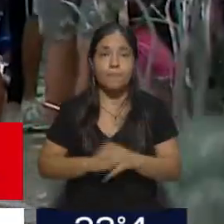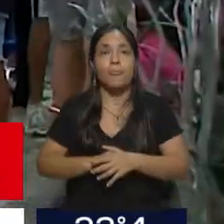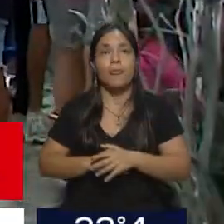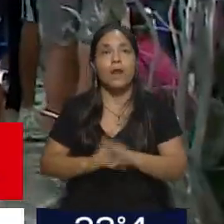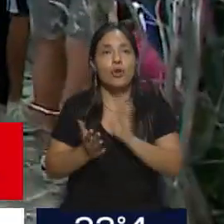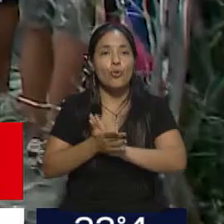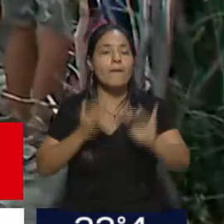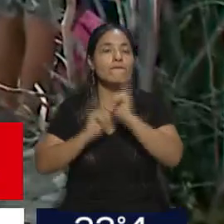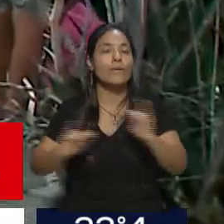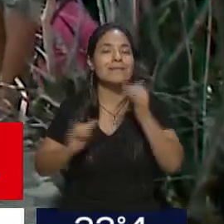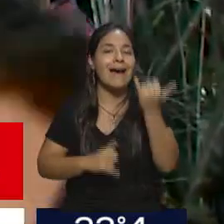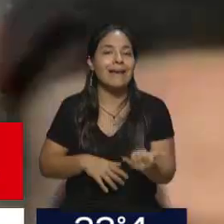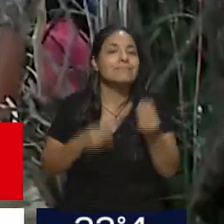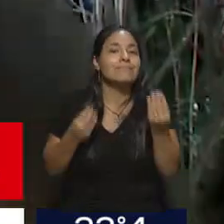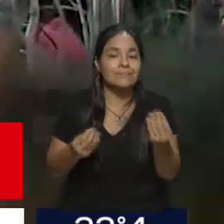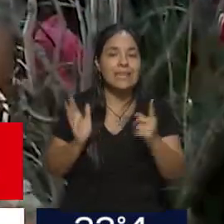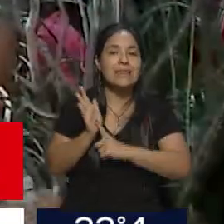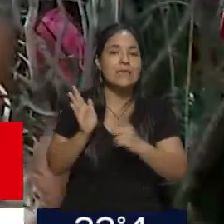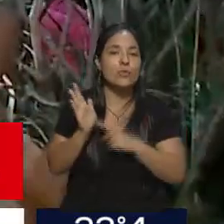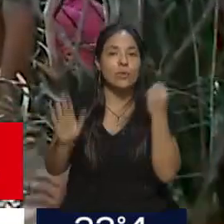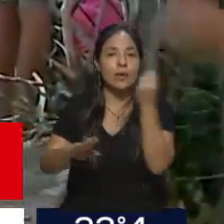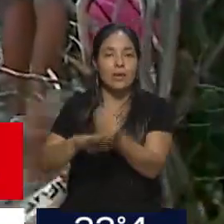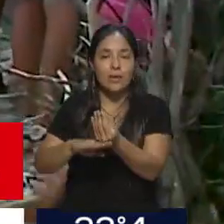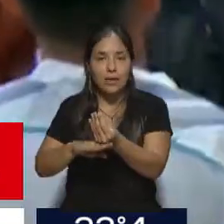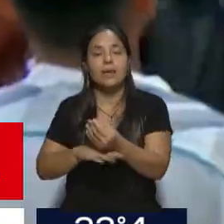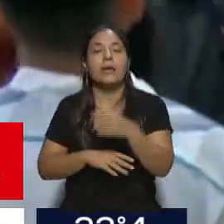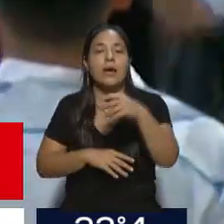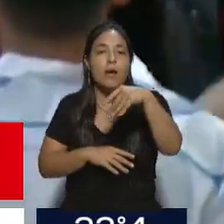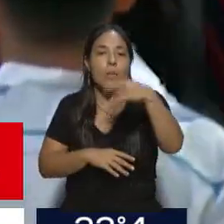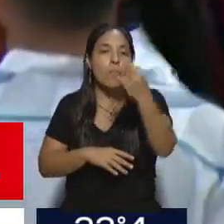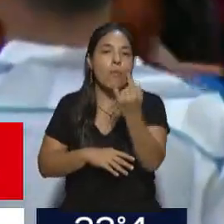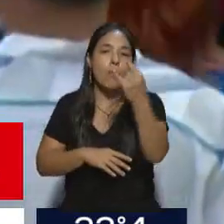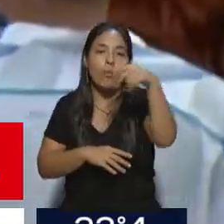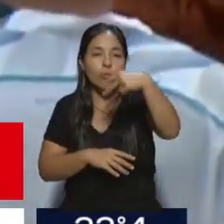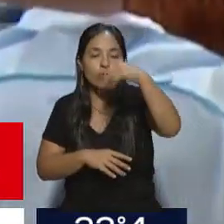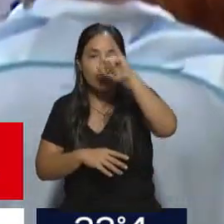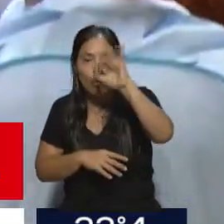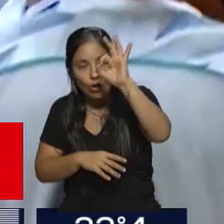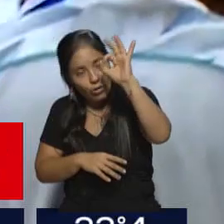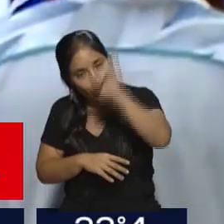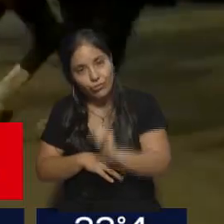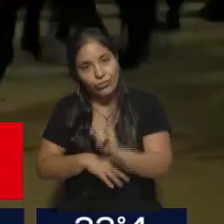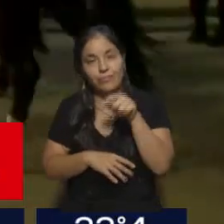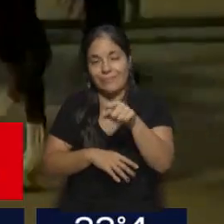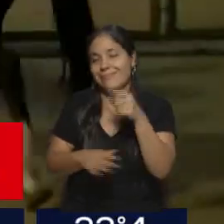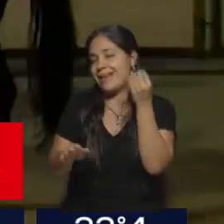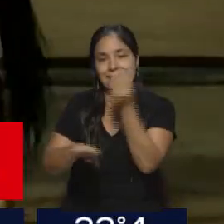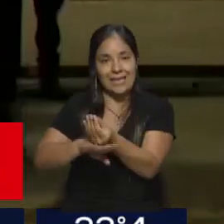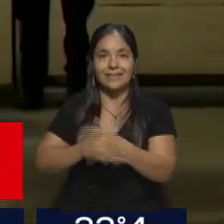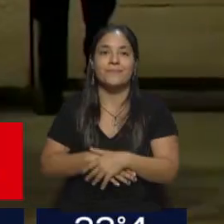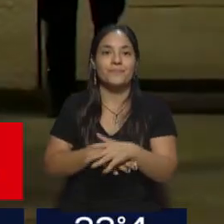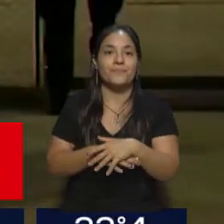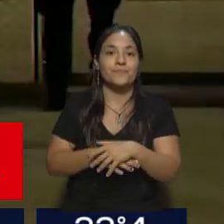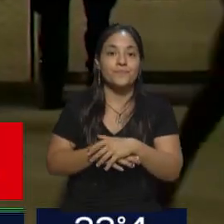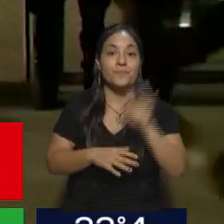novedad es la presencia como titular de Hernán López Muñoz, y eso es algo que seguramente al hincha de Godoy Cruz lo debe poner muy